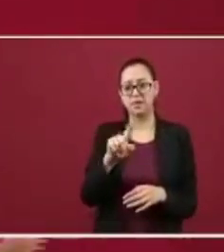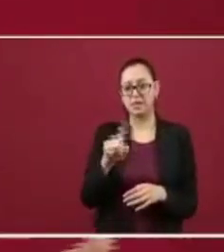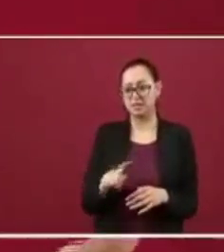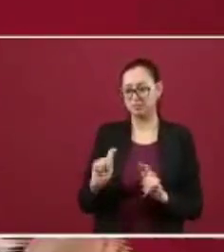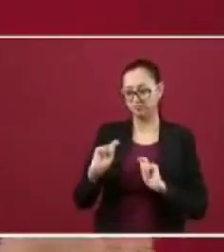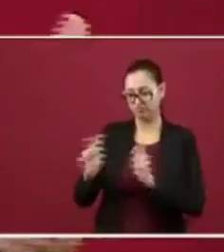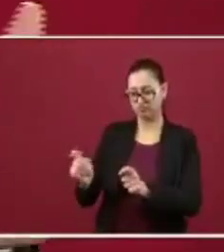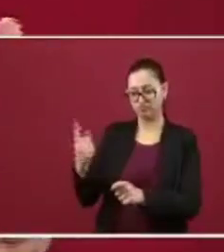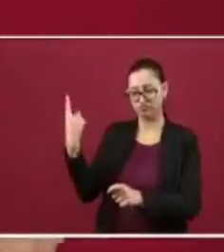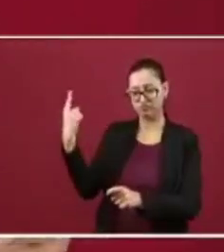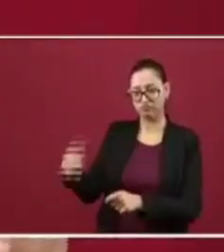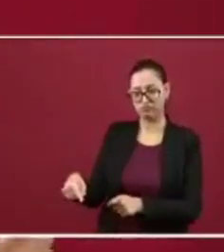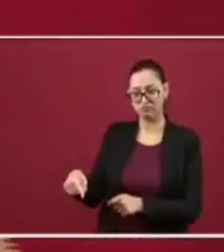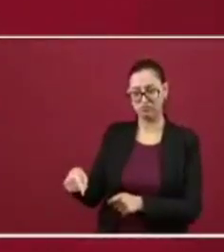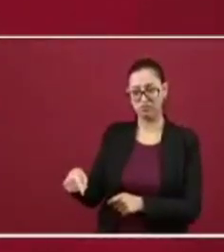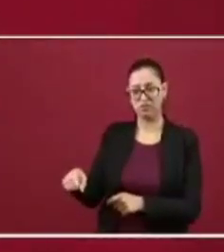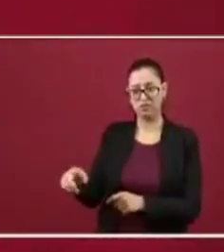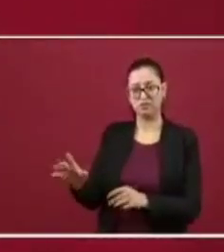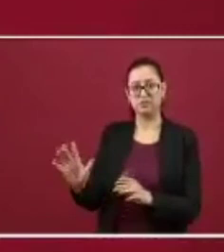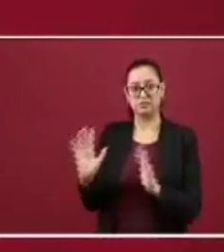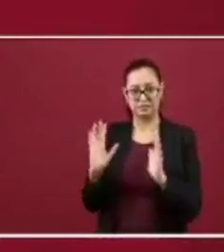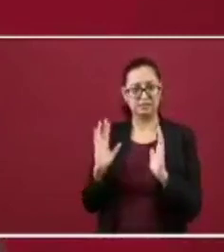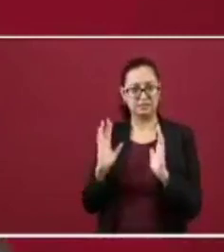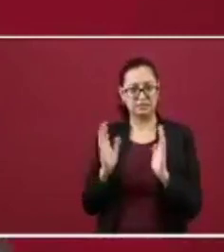él está ya